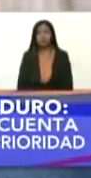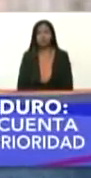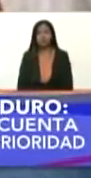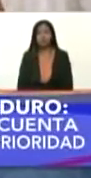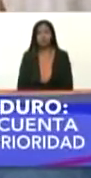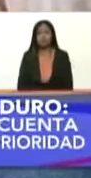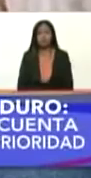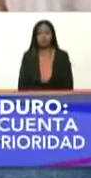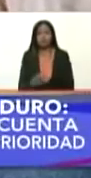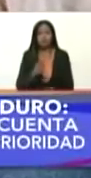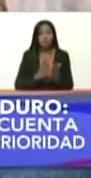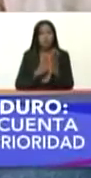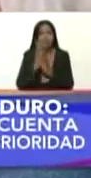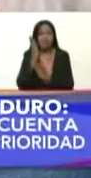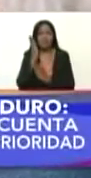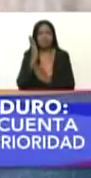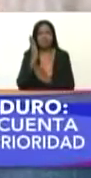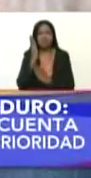Por su lealtad.